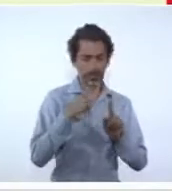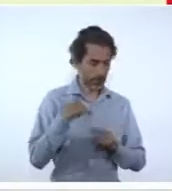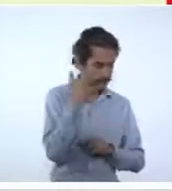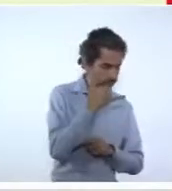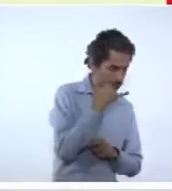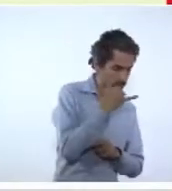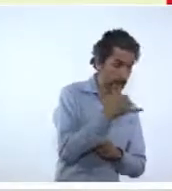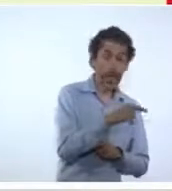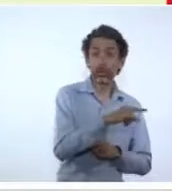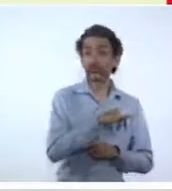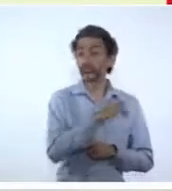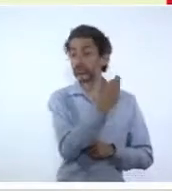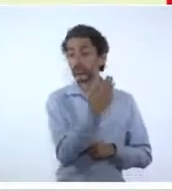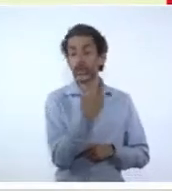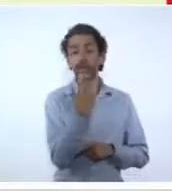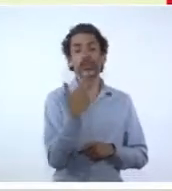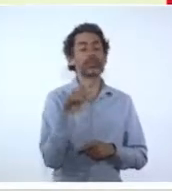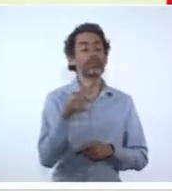total desde que iniciamos